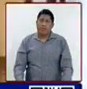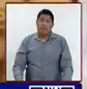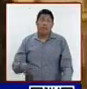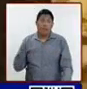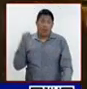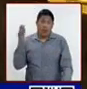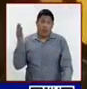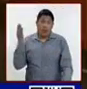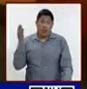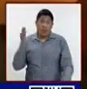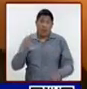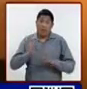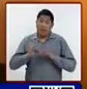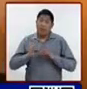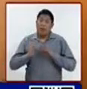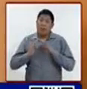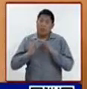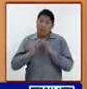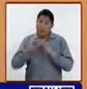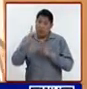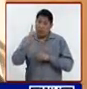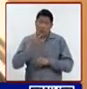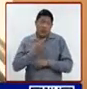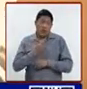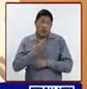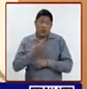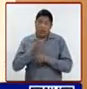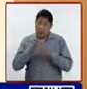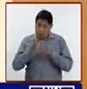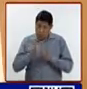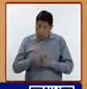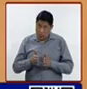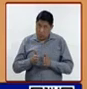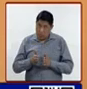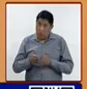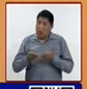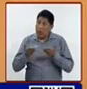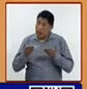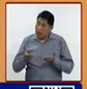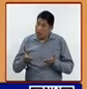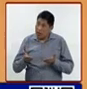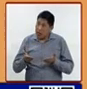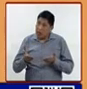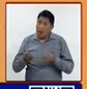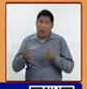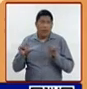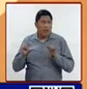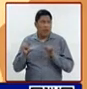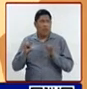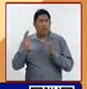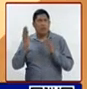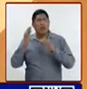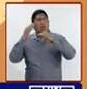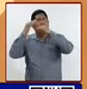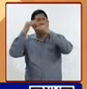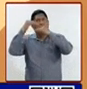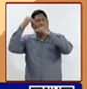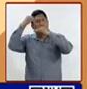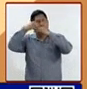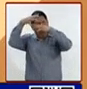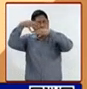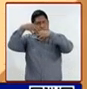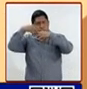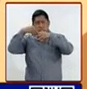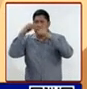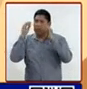Este es el dormitorio de uno de los religiosos. Y acá también es como si hubieran baleado